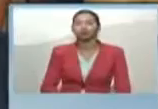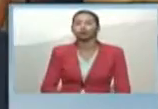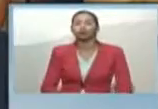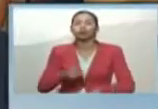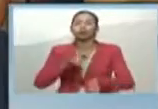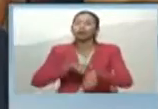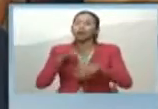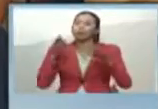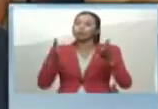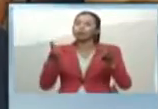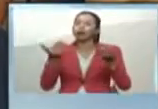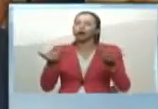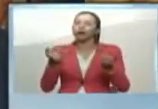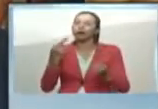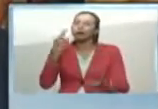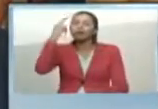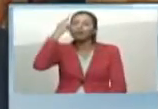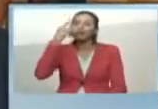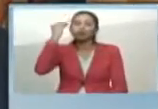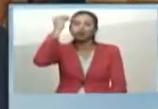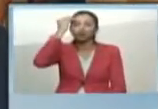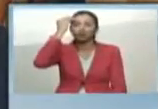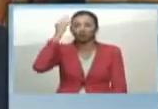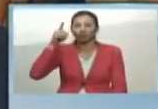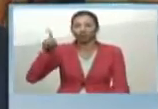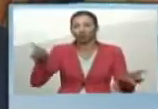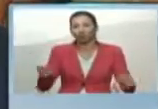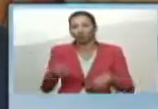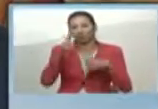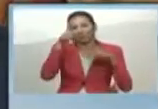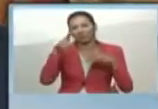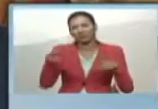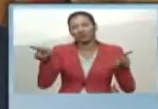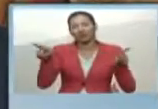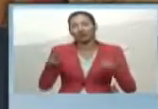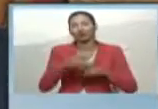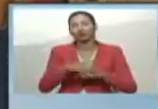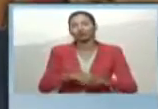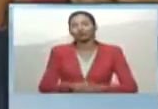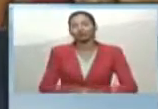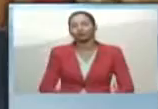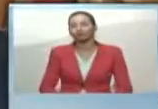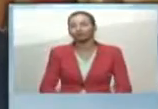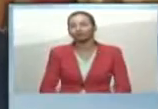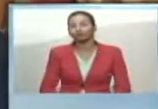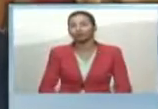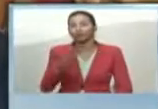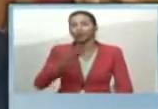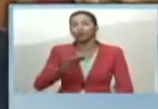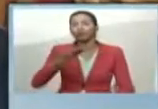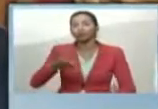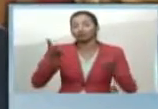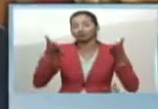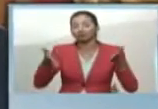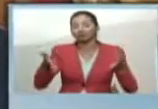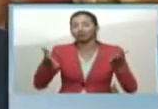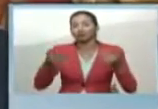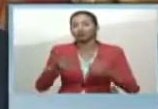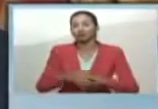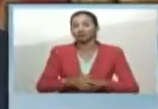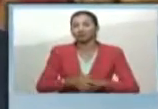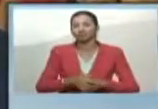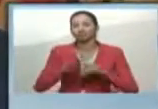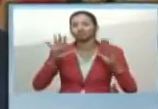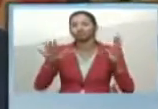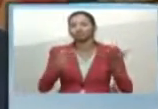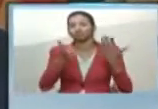hoy, cuando se cumplen en un momento histórico de la patria venezolana